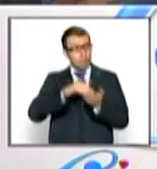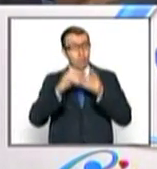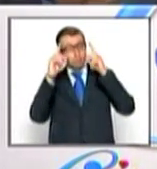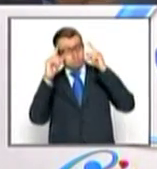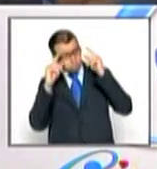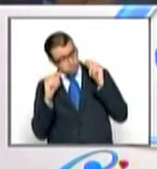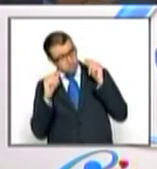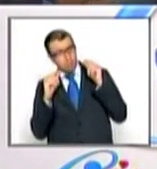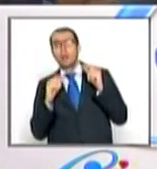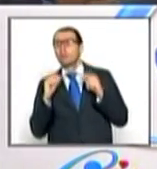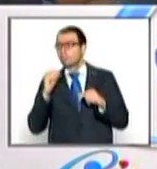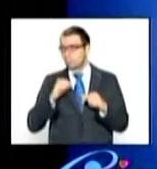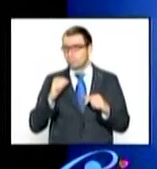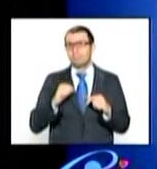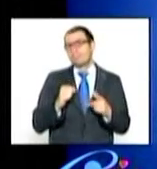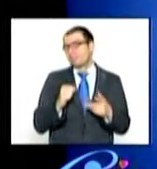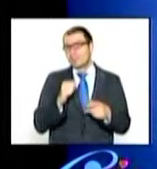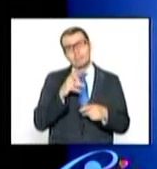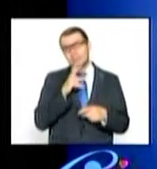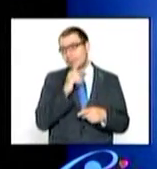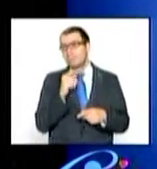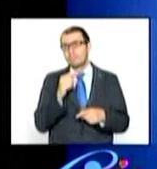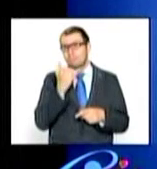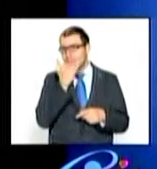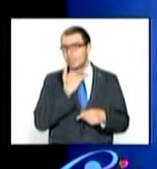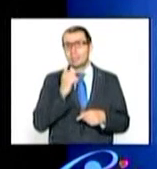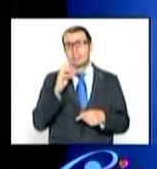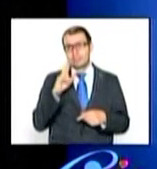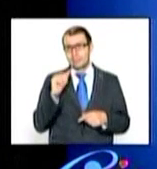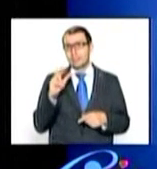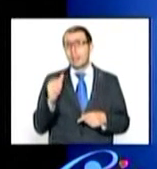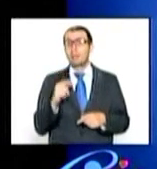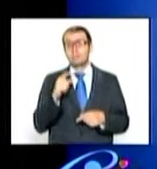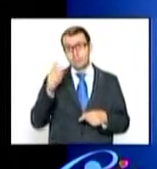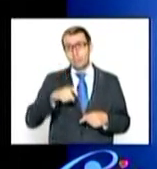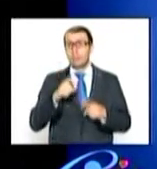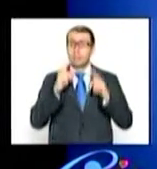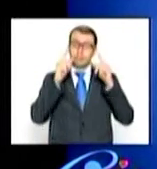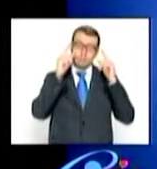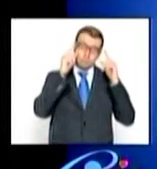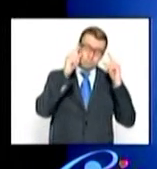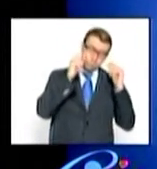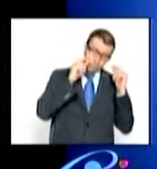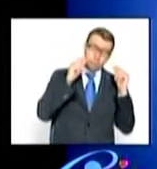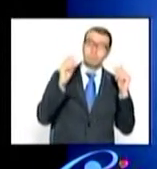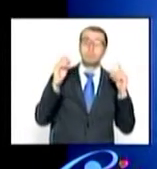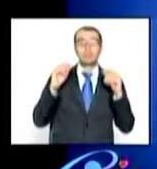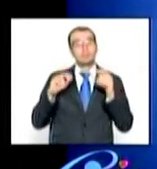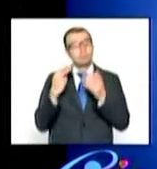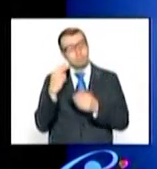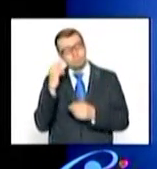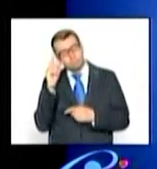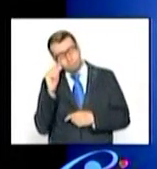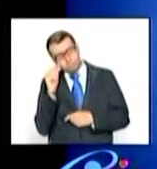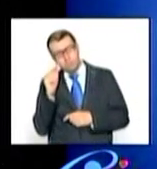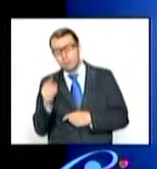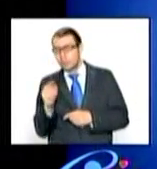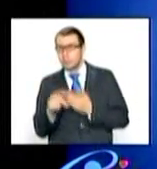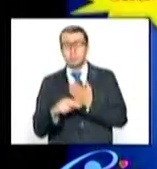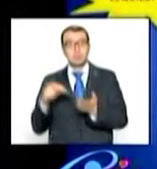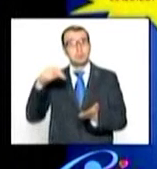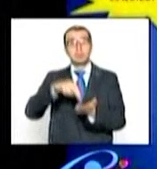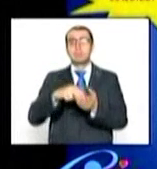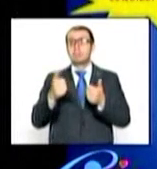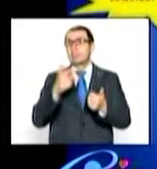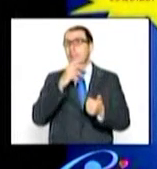las pilas o con la energía puesta. Eso quiere decirte que en el transcurso del sueño no pudiste hacer procesos que te llevaron a tener un descanso y una